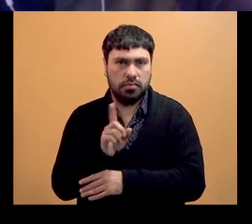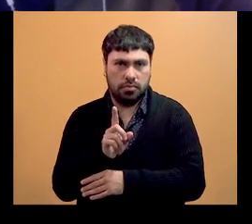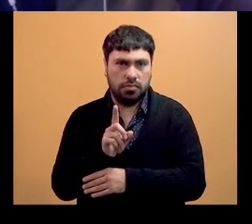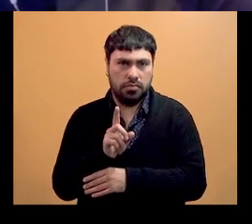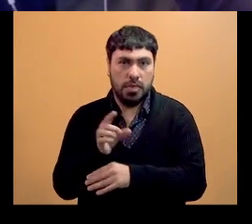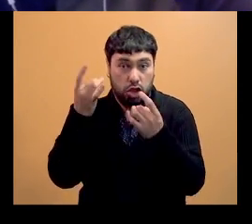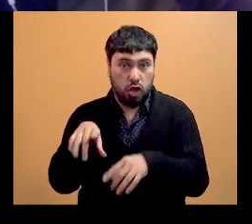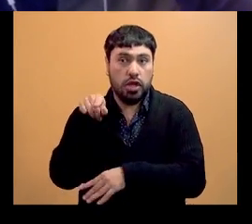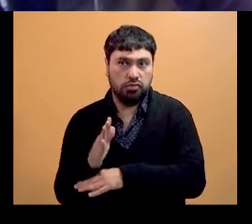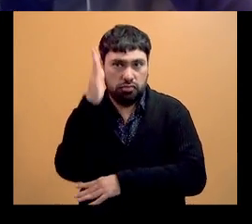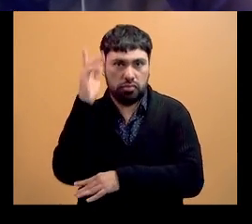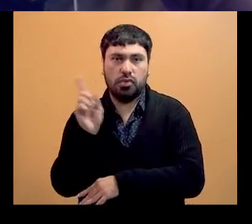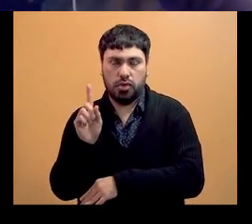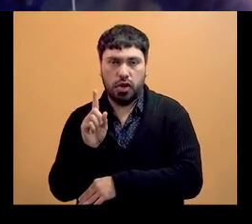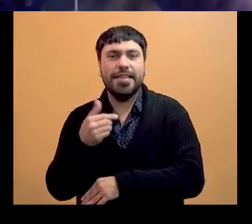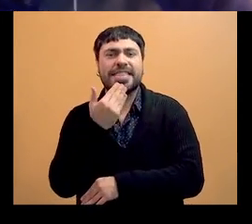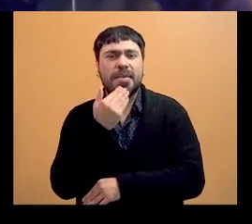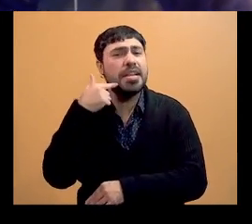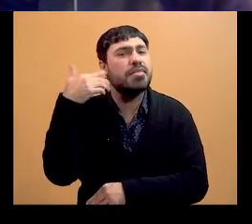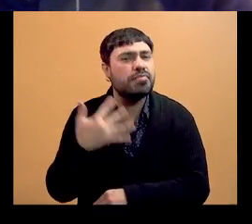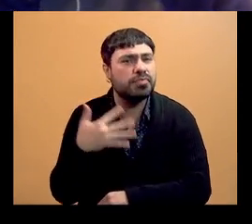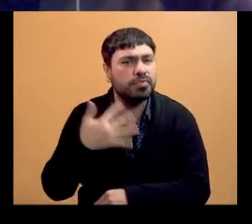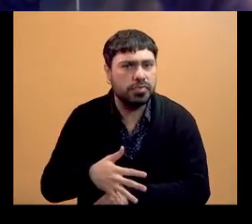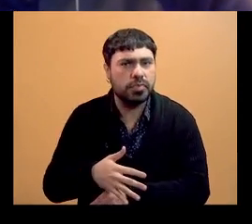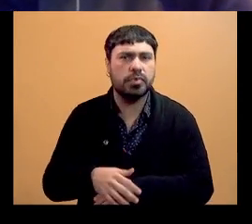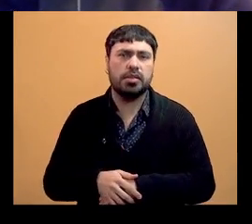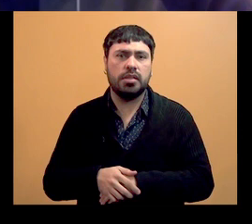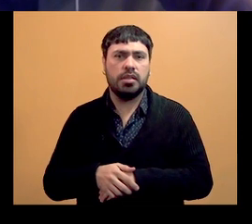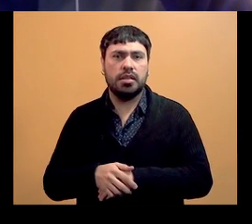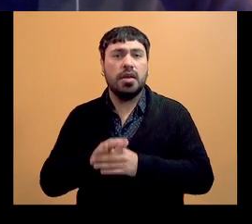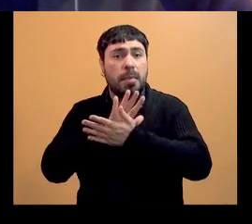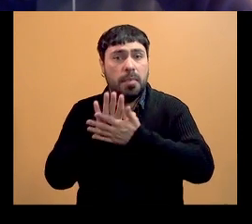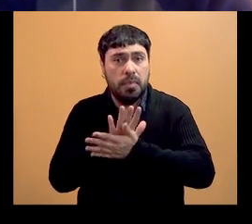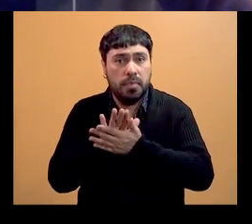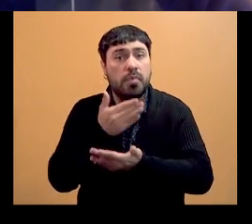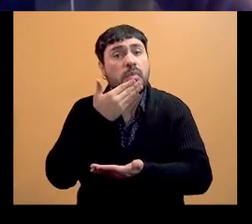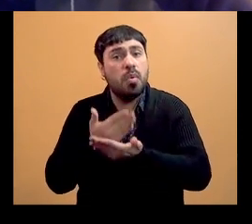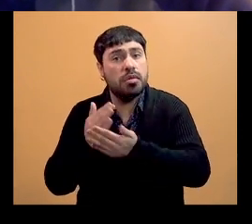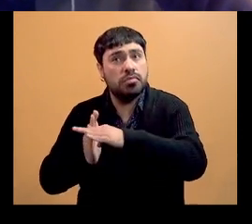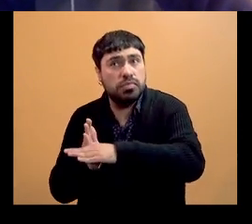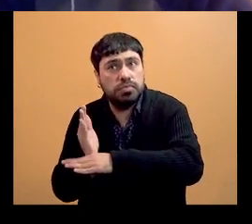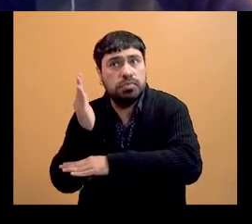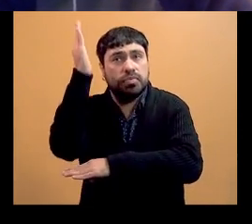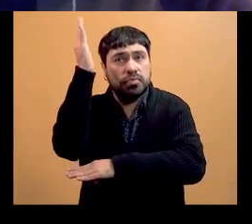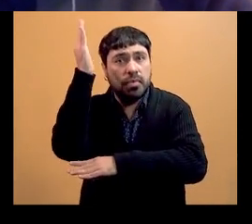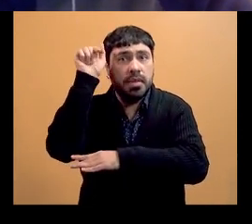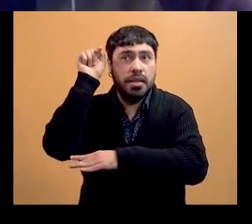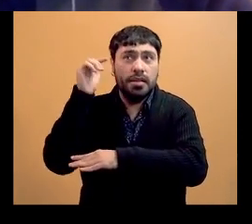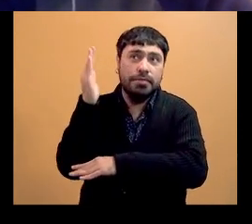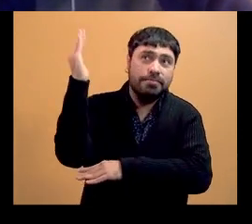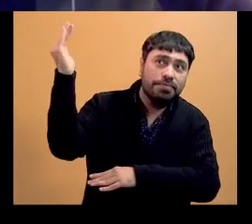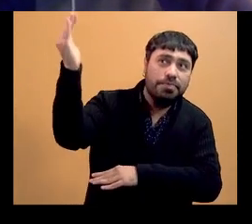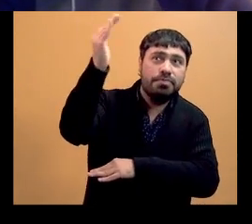hay todos unos procesos de adjudicación, etcétera, sino que también tiene que proveer con qué es lo que va a pasar cuando su satélite deje de estar